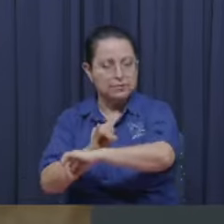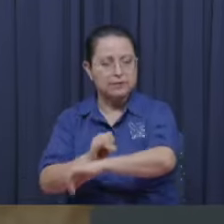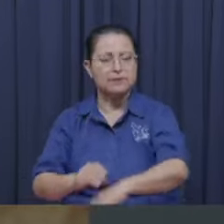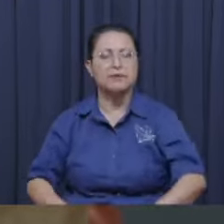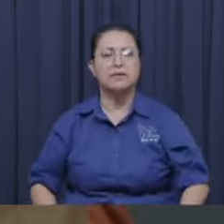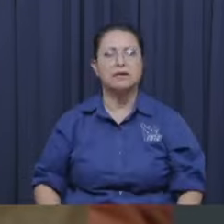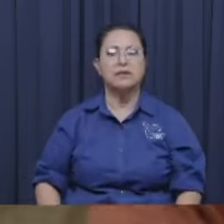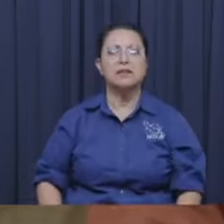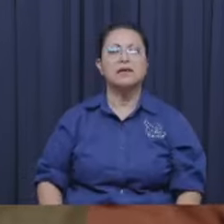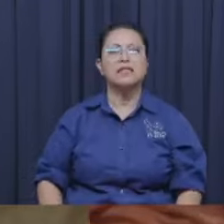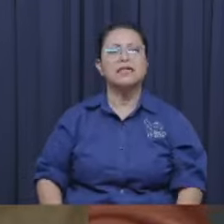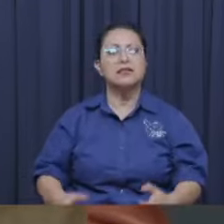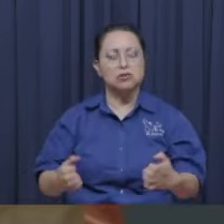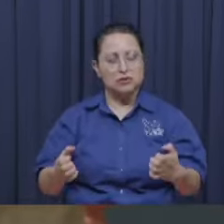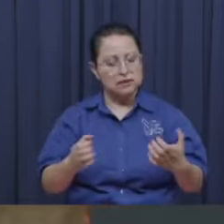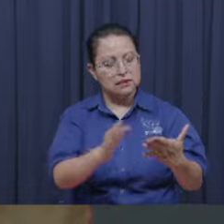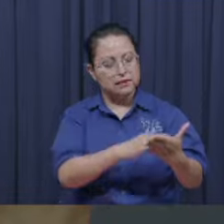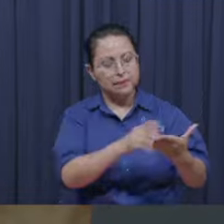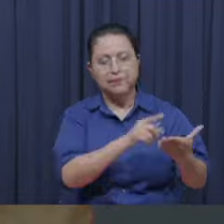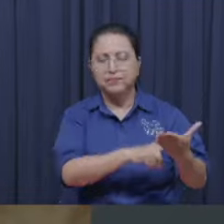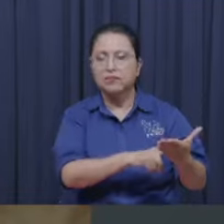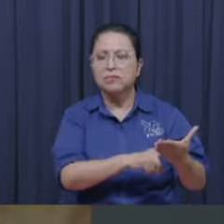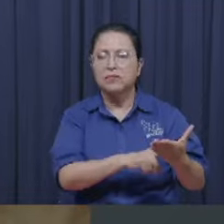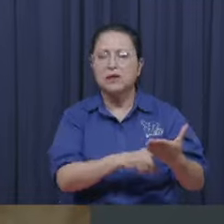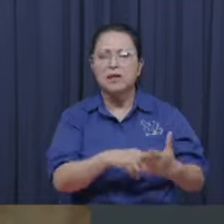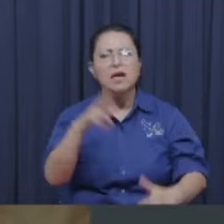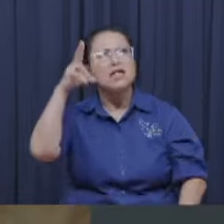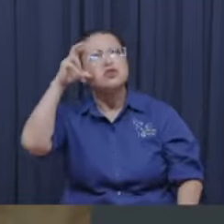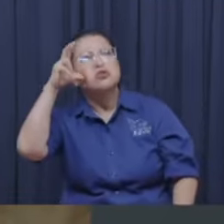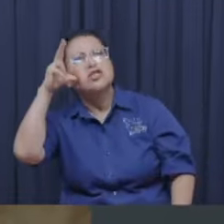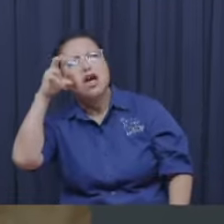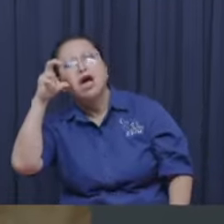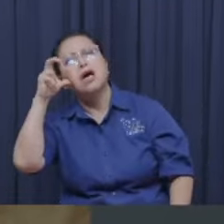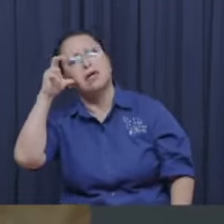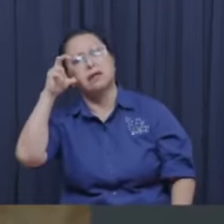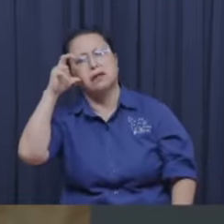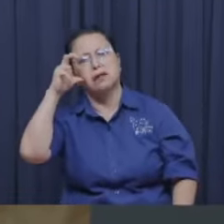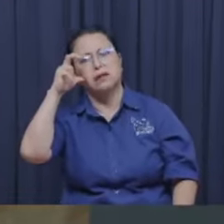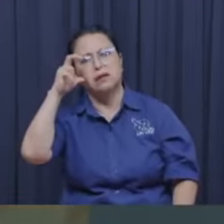y habréis oír de guerras y rumores de guerras.